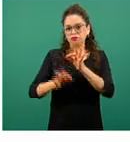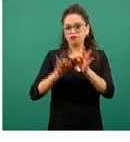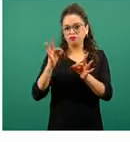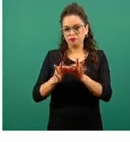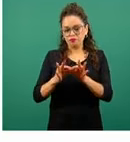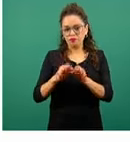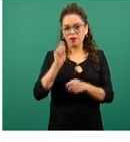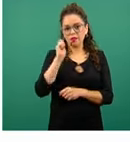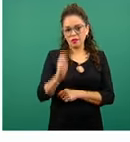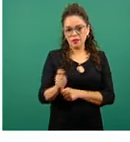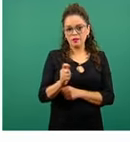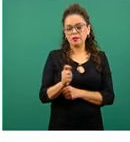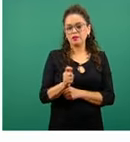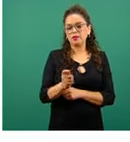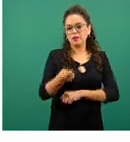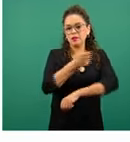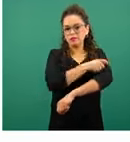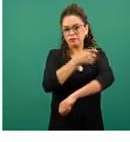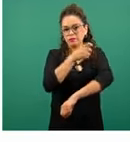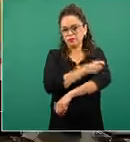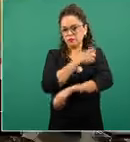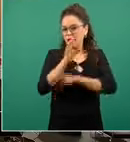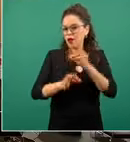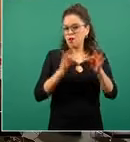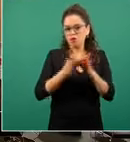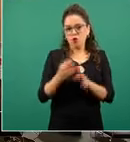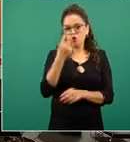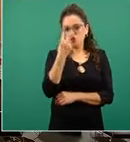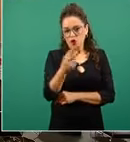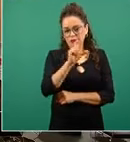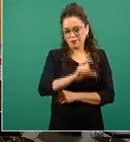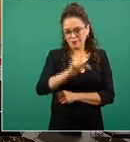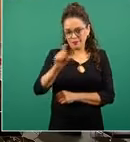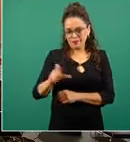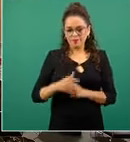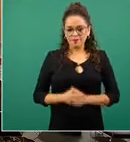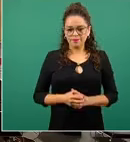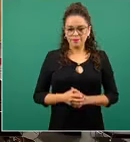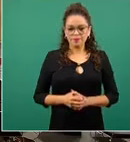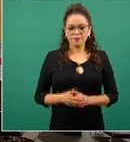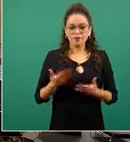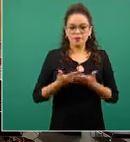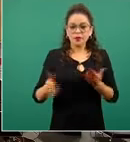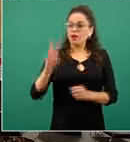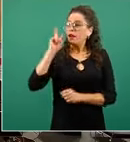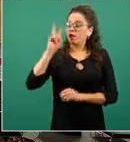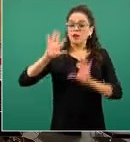vacunación. Si vemos la siguiente diapositiva, aquí tenemos el acumulado del total de dosis